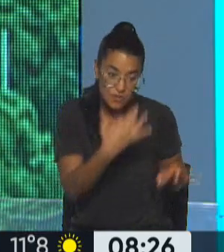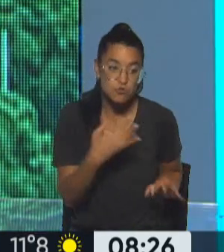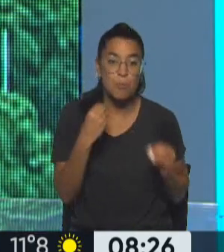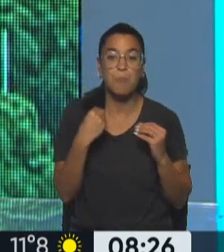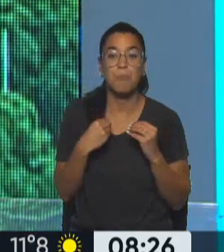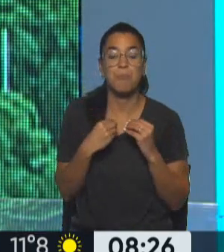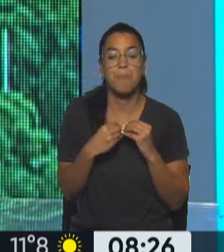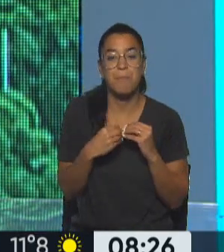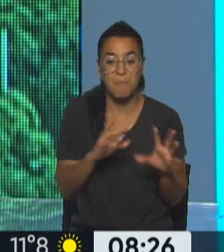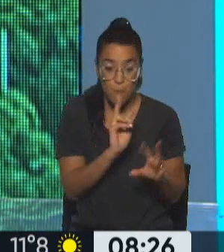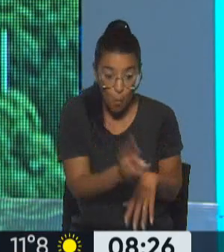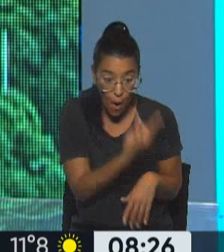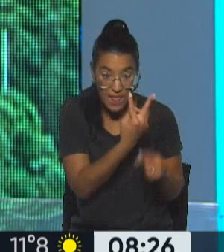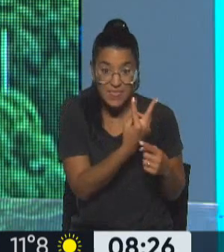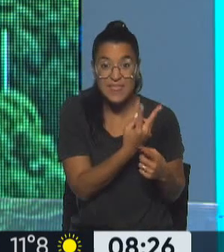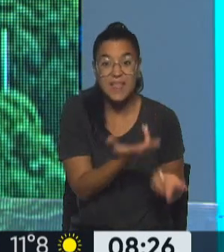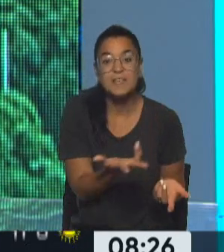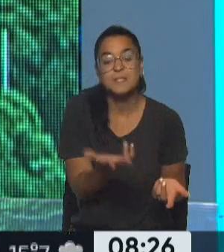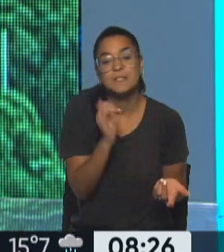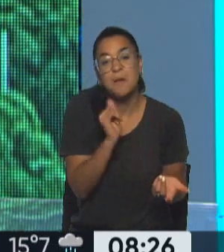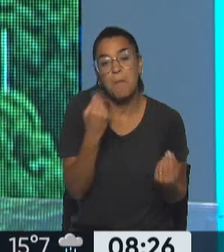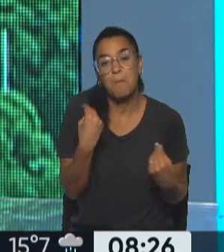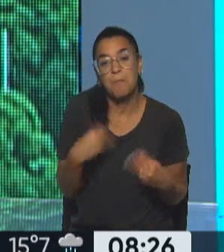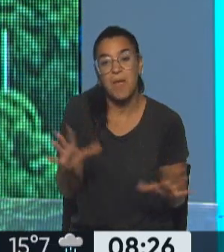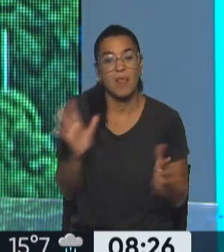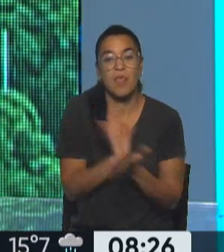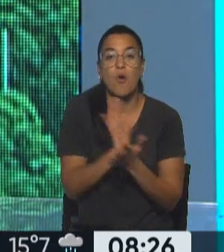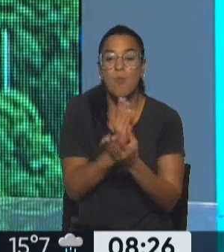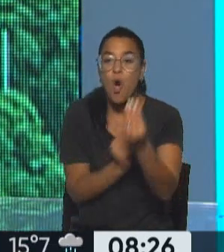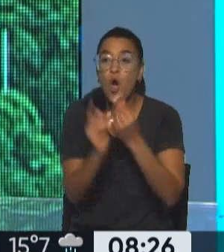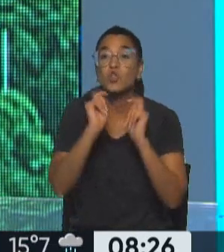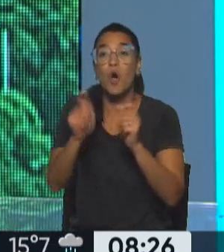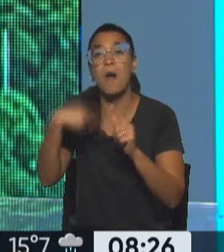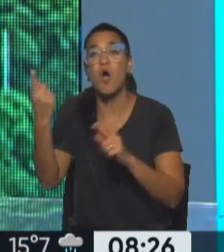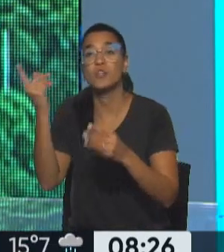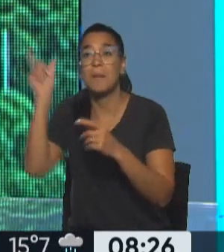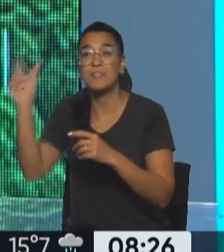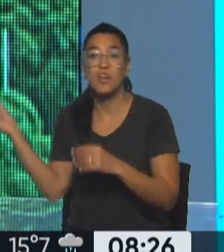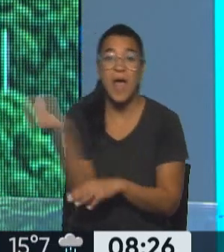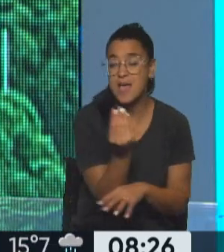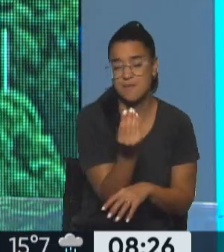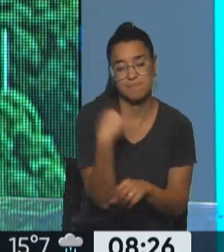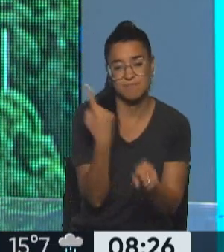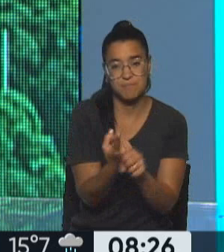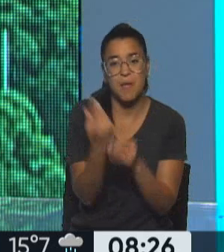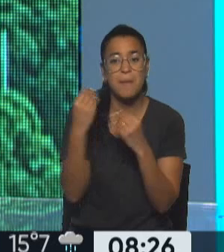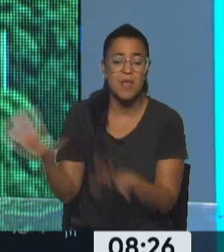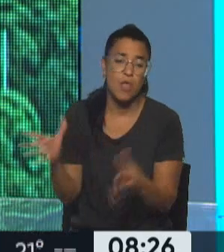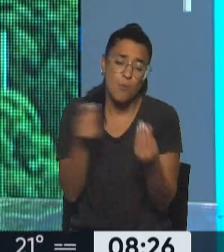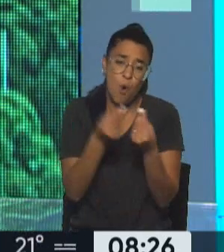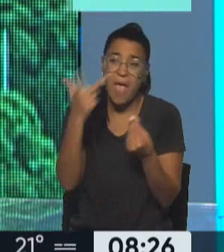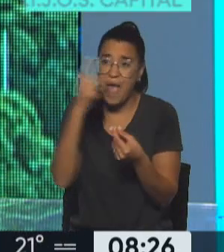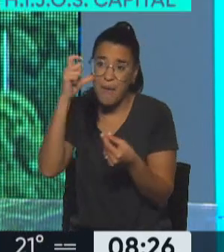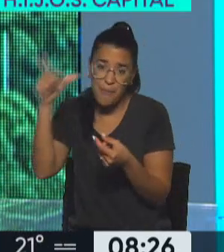pérdidas, bueno, son irreparables. La perdimos, a Eve la perdimos, como hemos perdido a tantas